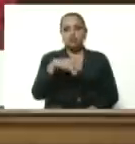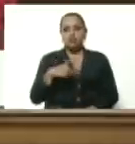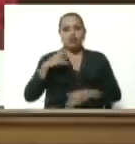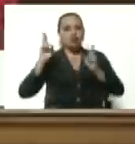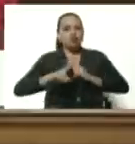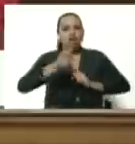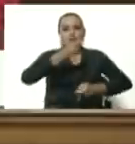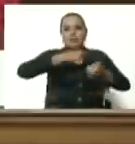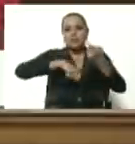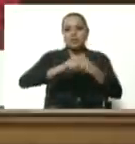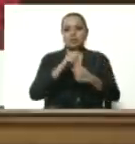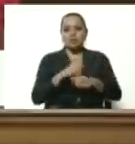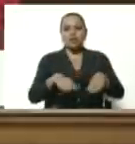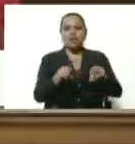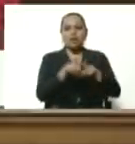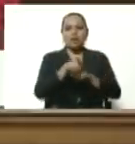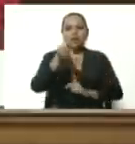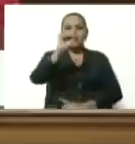nunca.